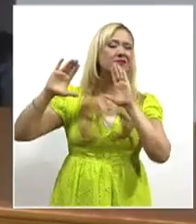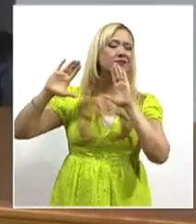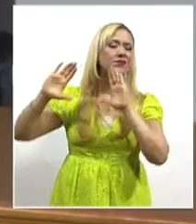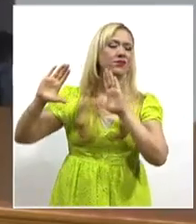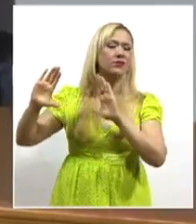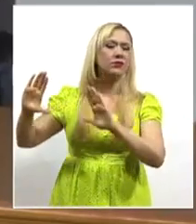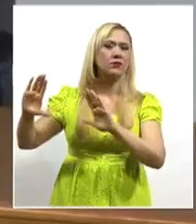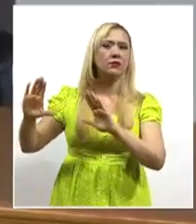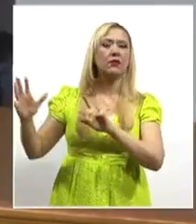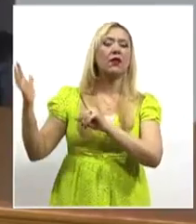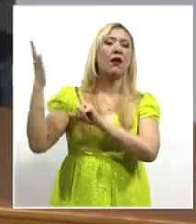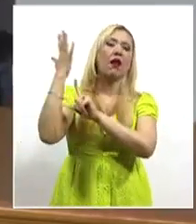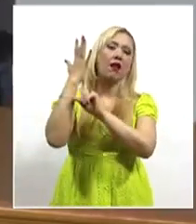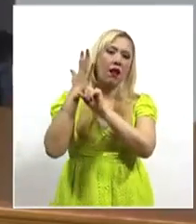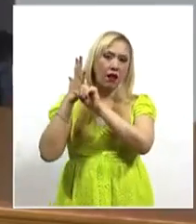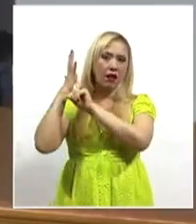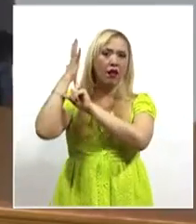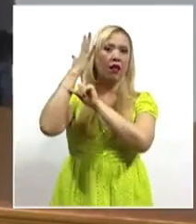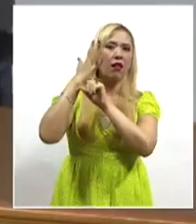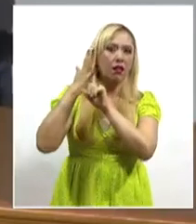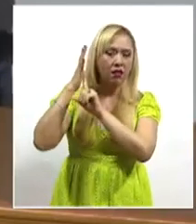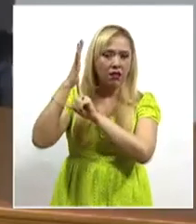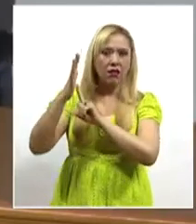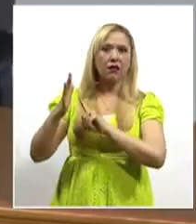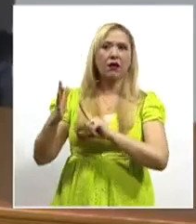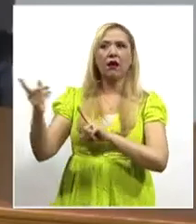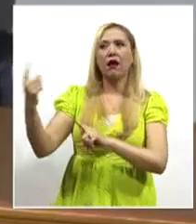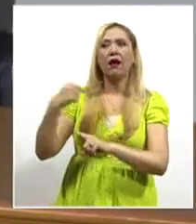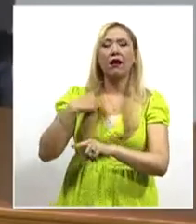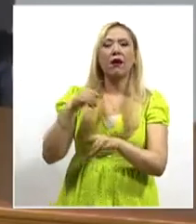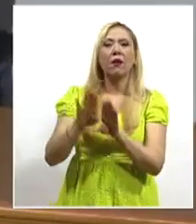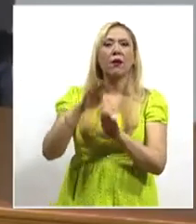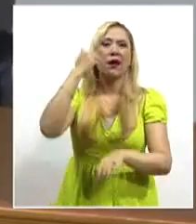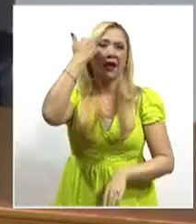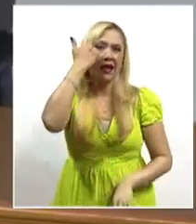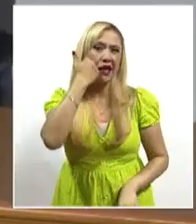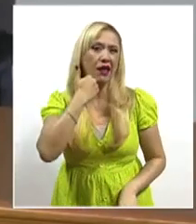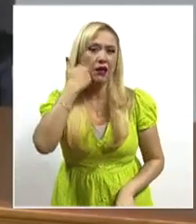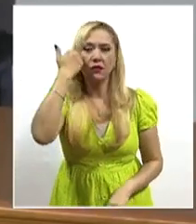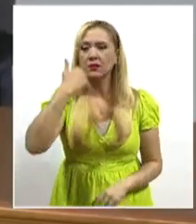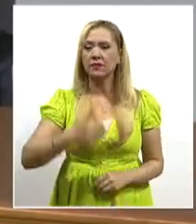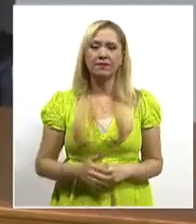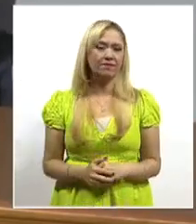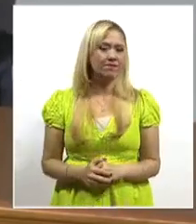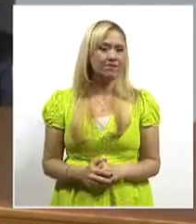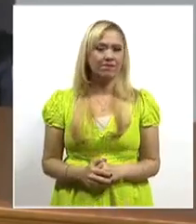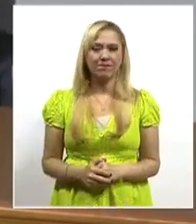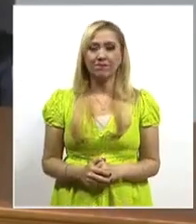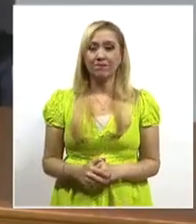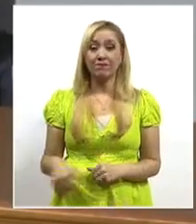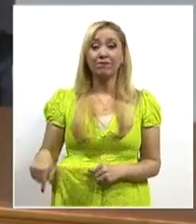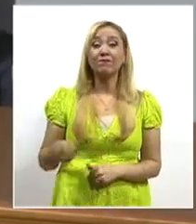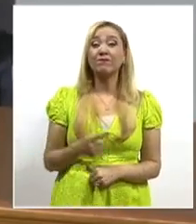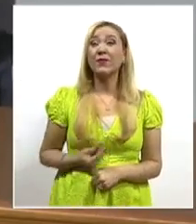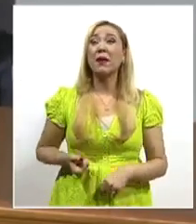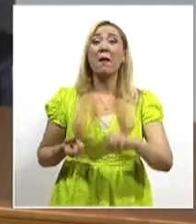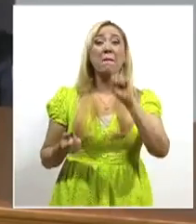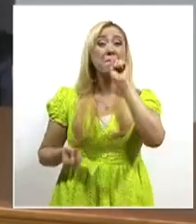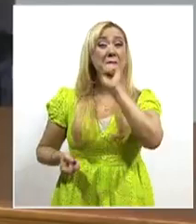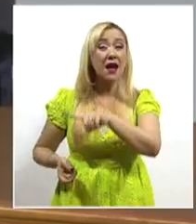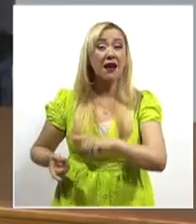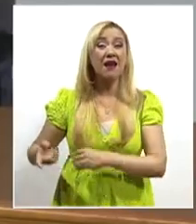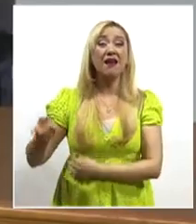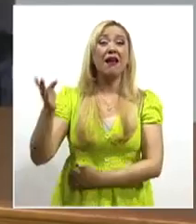la adulación, el servilismo y el doblez de quienes